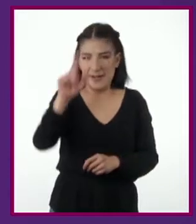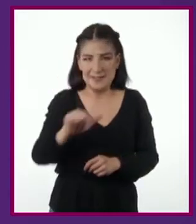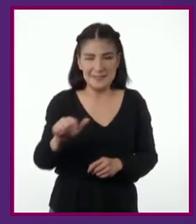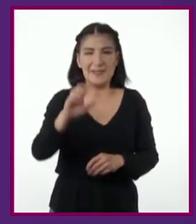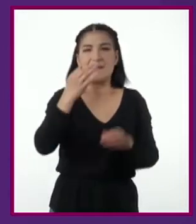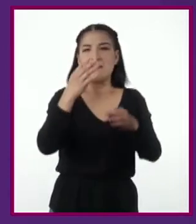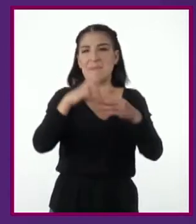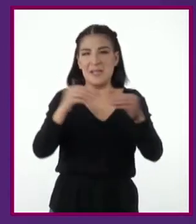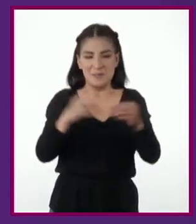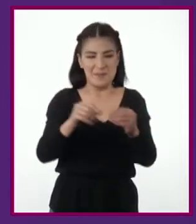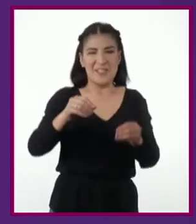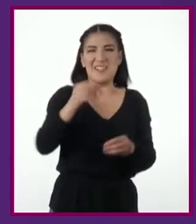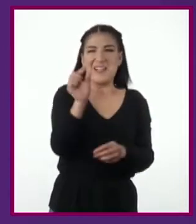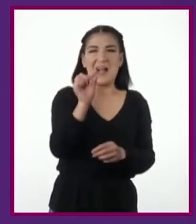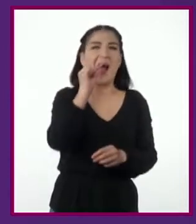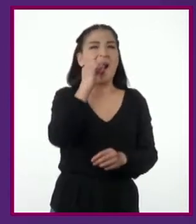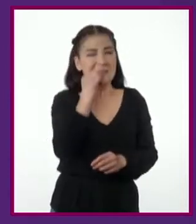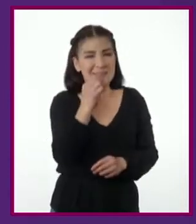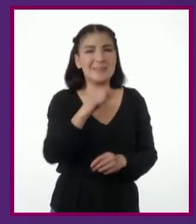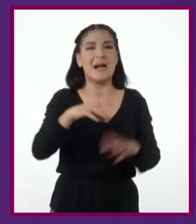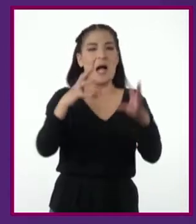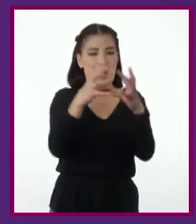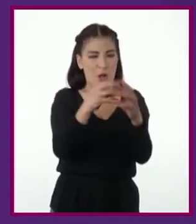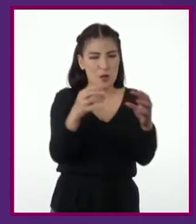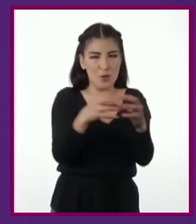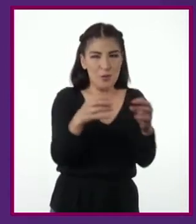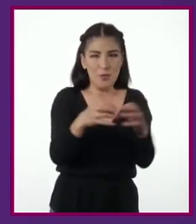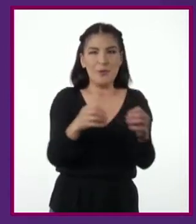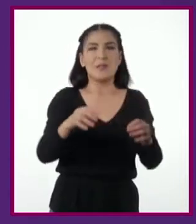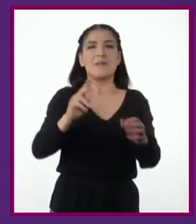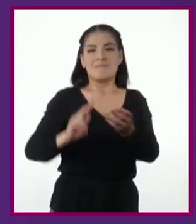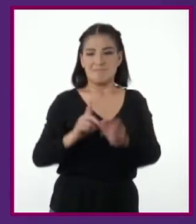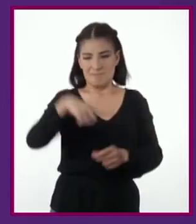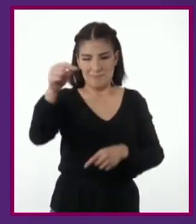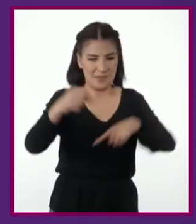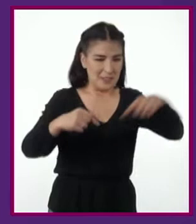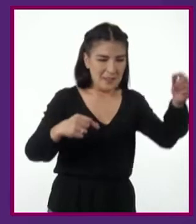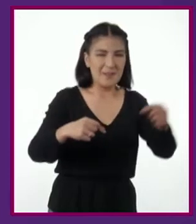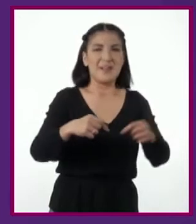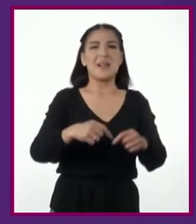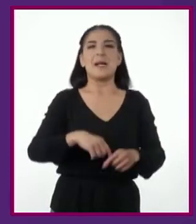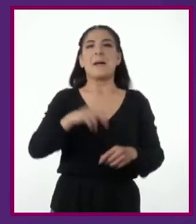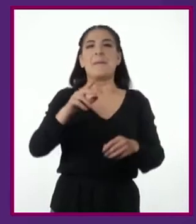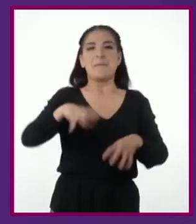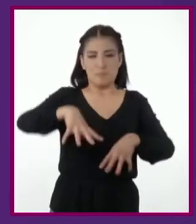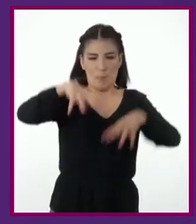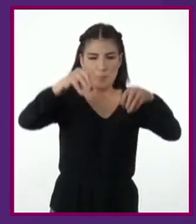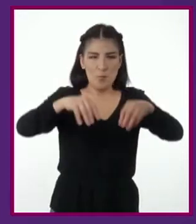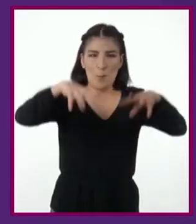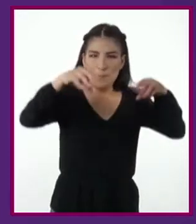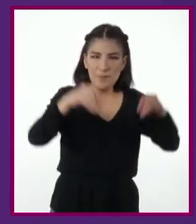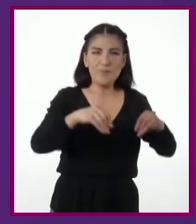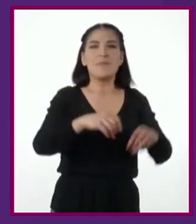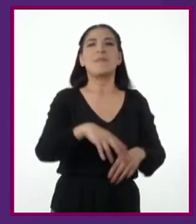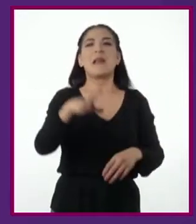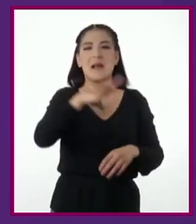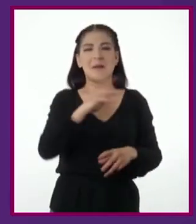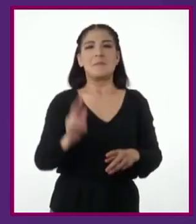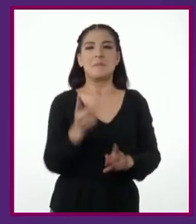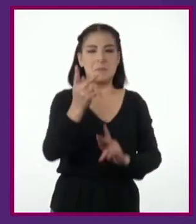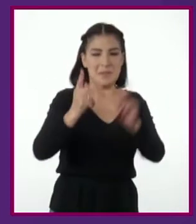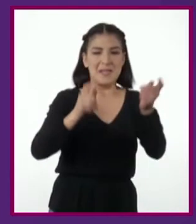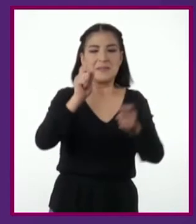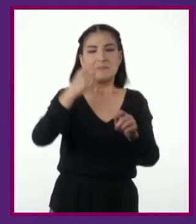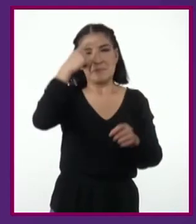calabaza, quelites, algodón, magueyes, tubérculos, frutales y plantas de